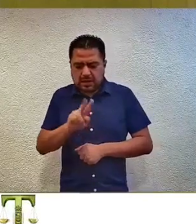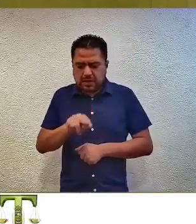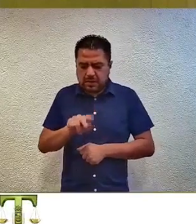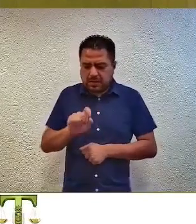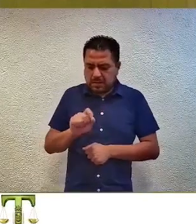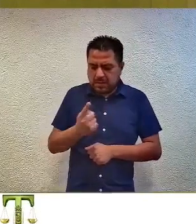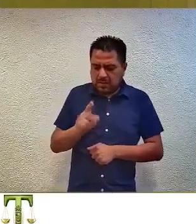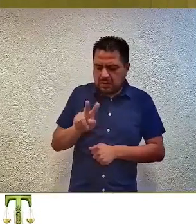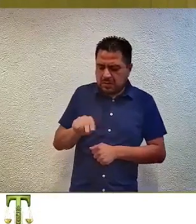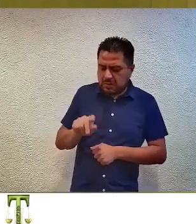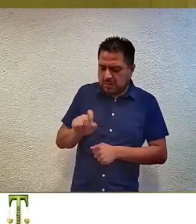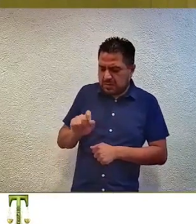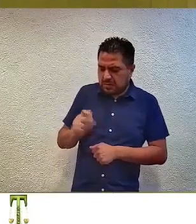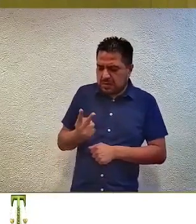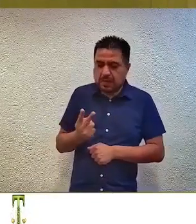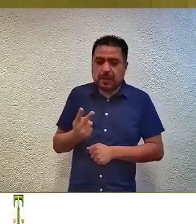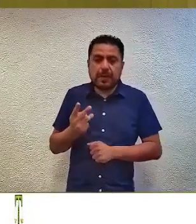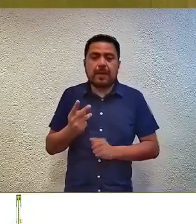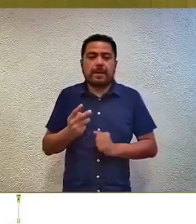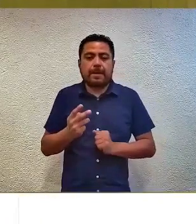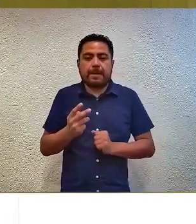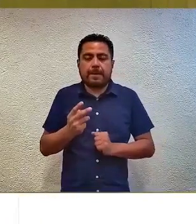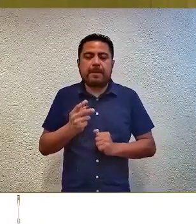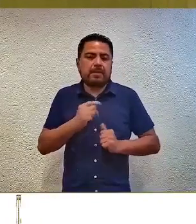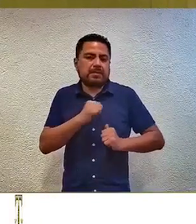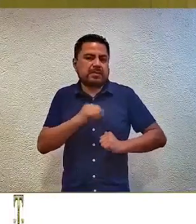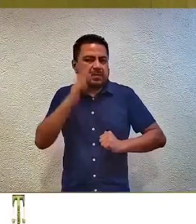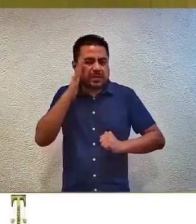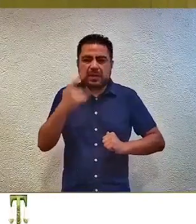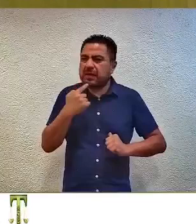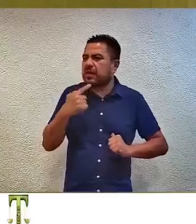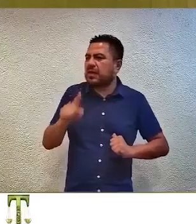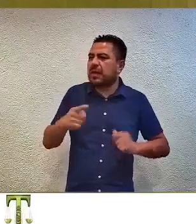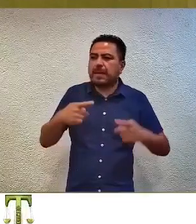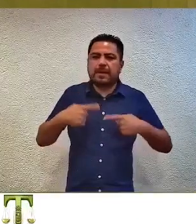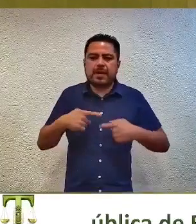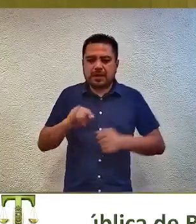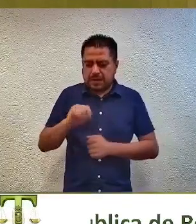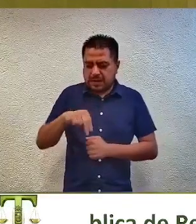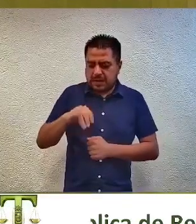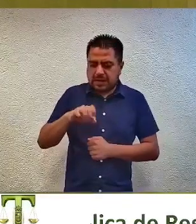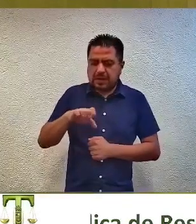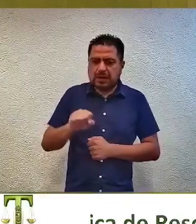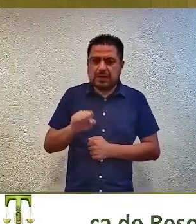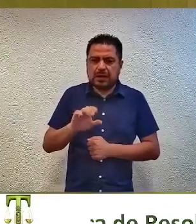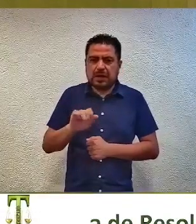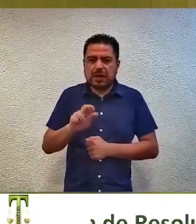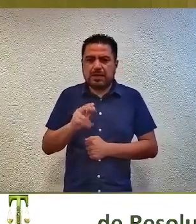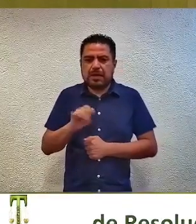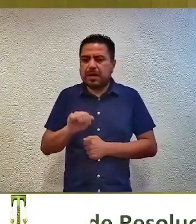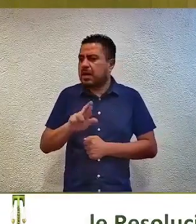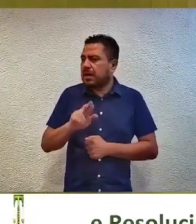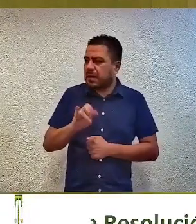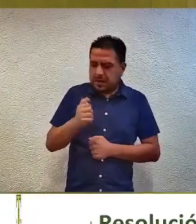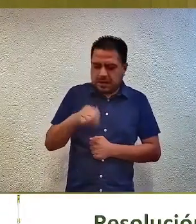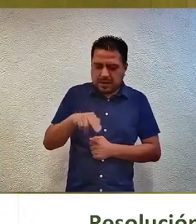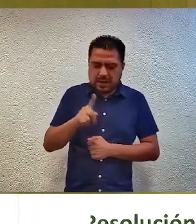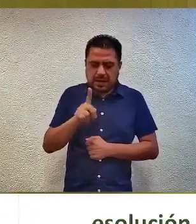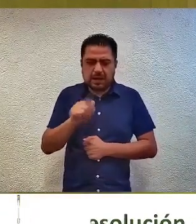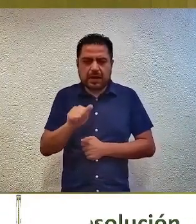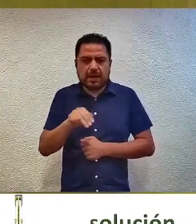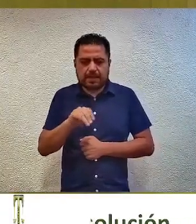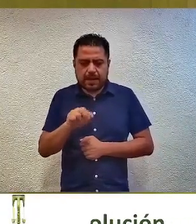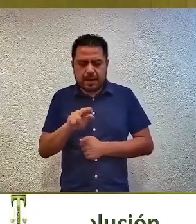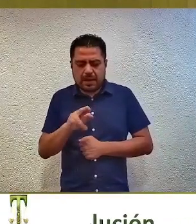TE/GEC/22/2023, juicio que fue promovido por las ciudadanas y los ciudadanos Inés Camarillo Balcázar, Reinalda Pablo de la Cruz, María